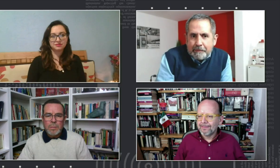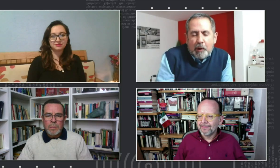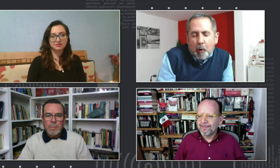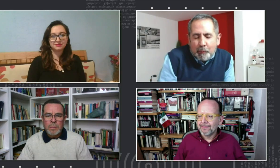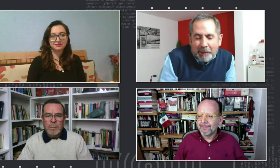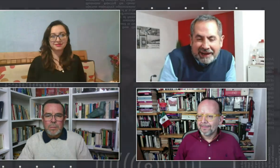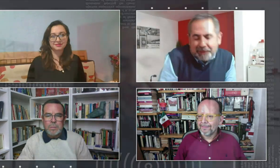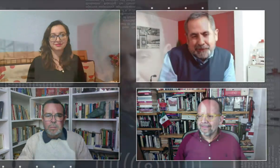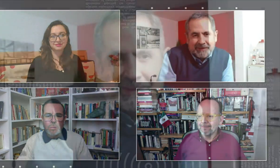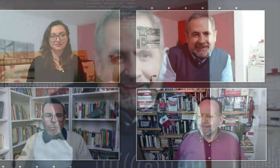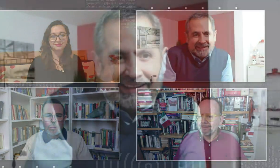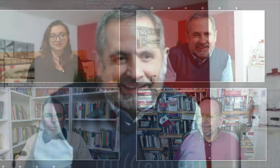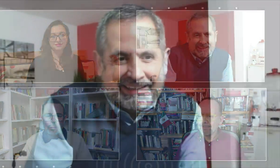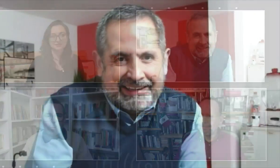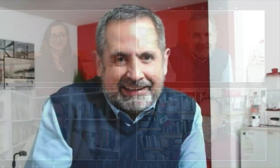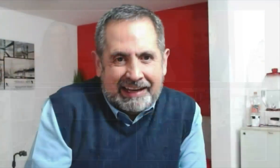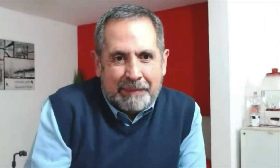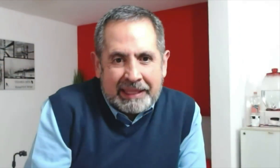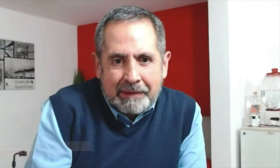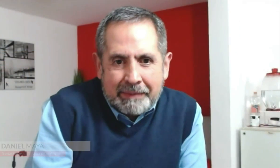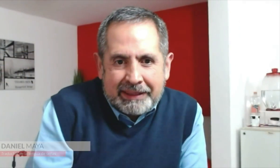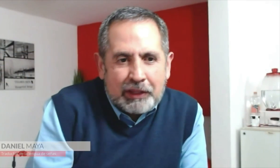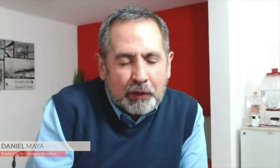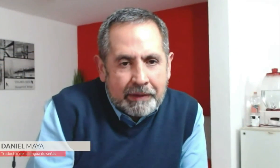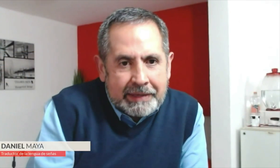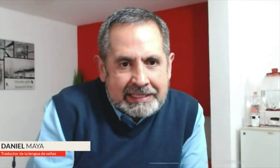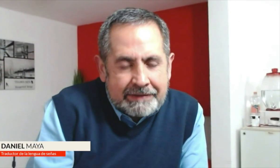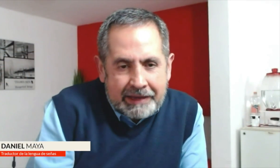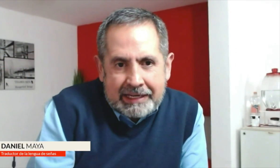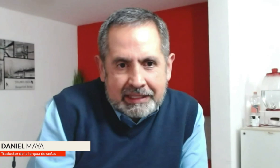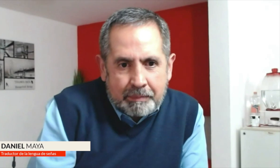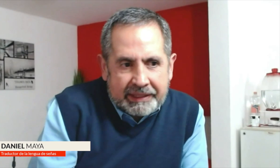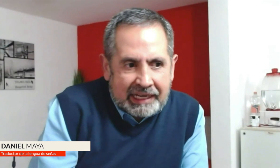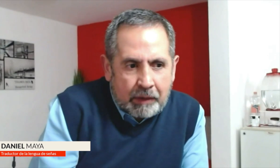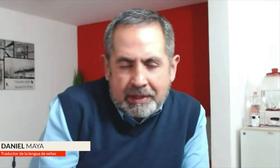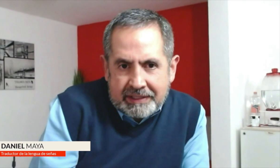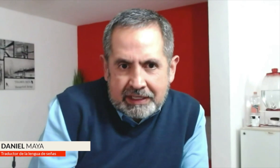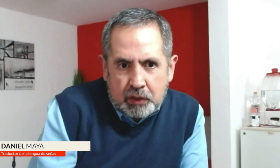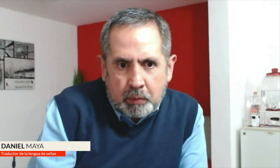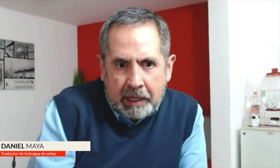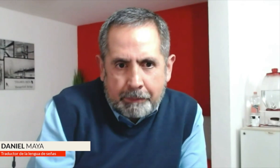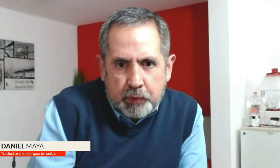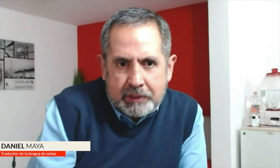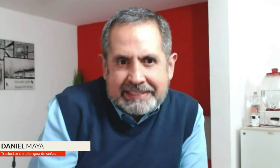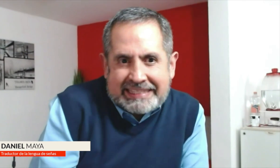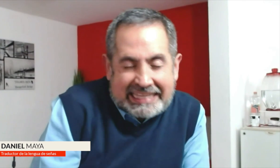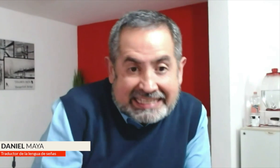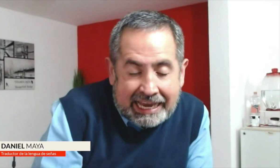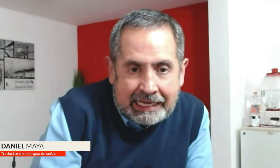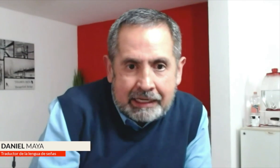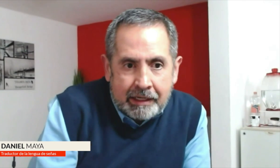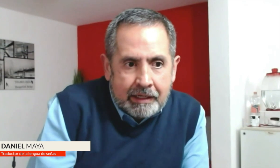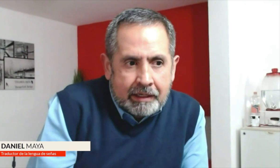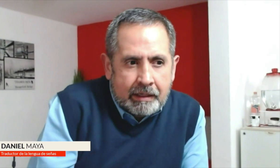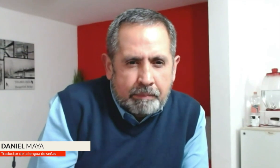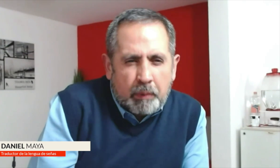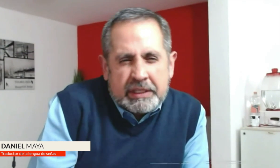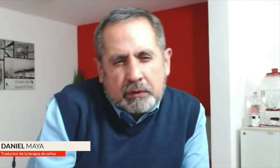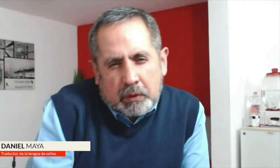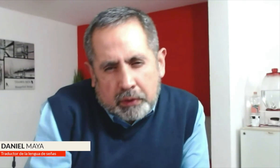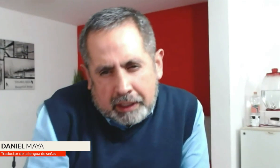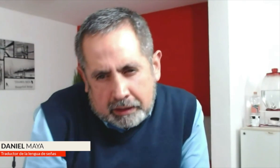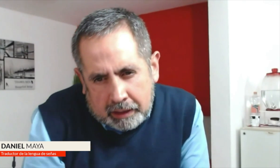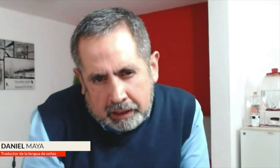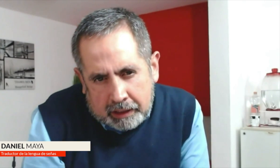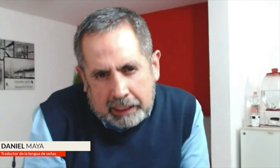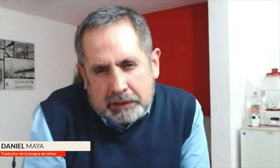Debería de ser mejor pagado. Lamentablemente todavía se ve al intérprete de lengua de señas como el apoyo asistencial, el